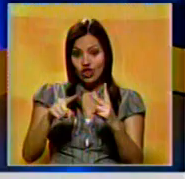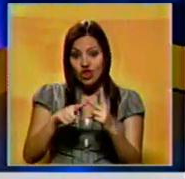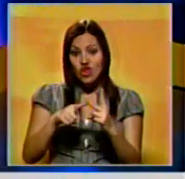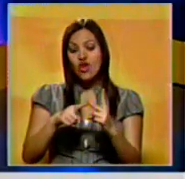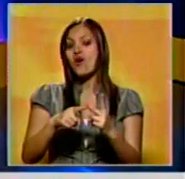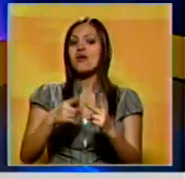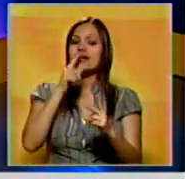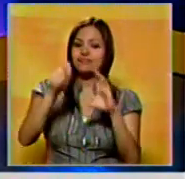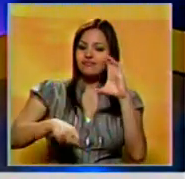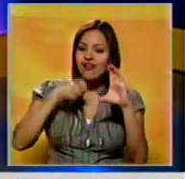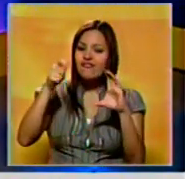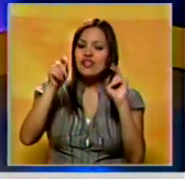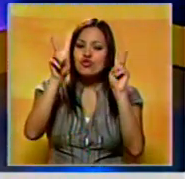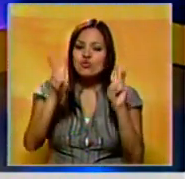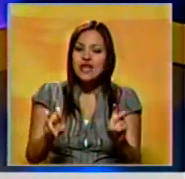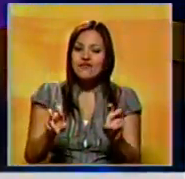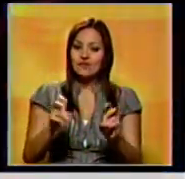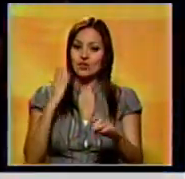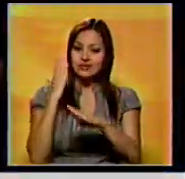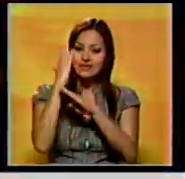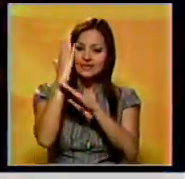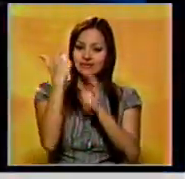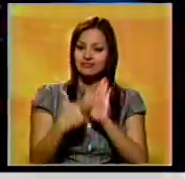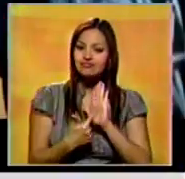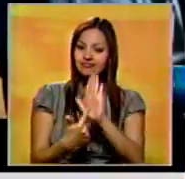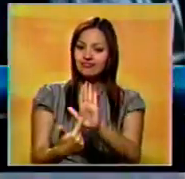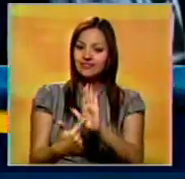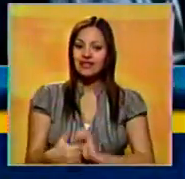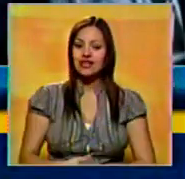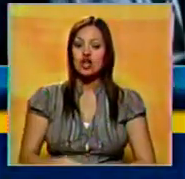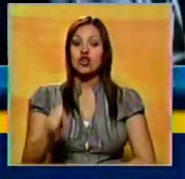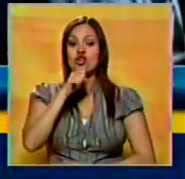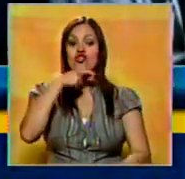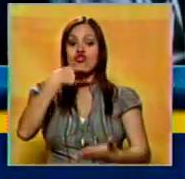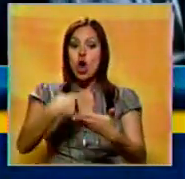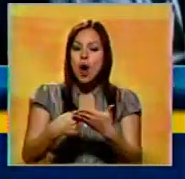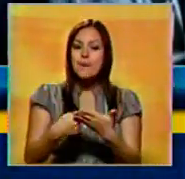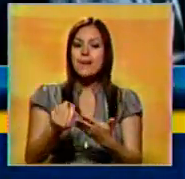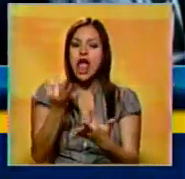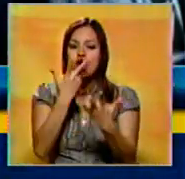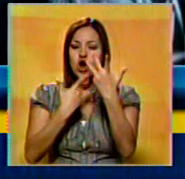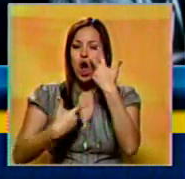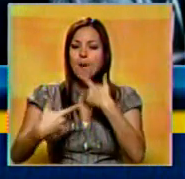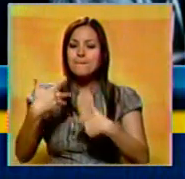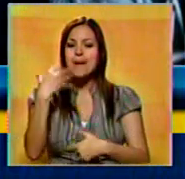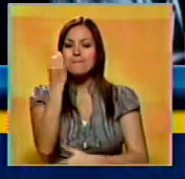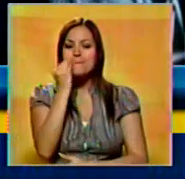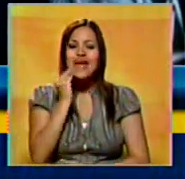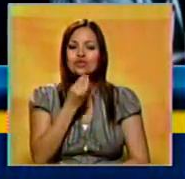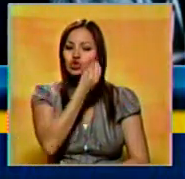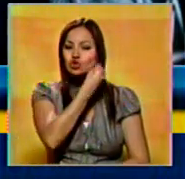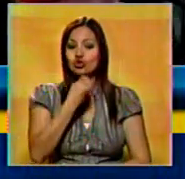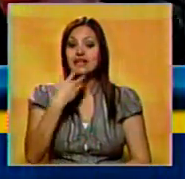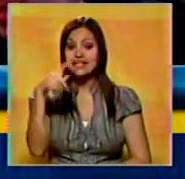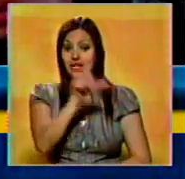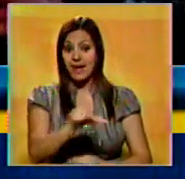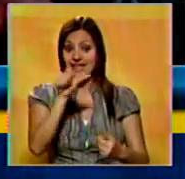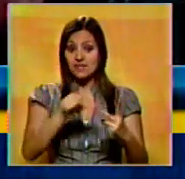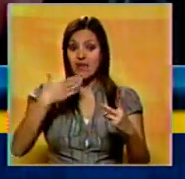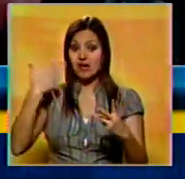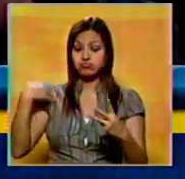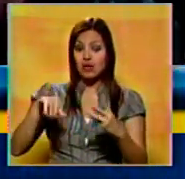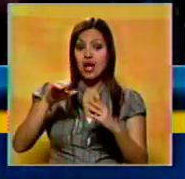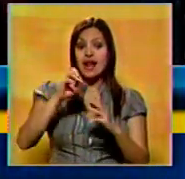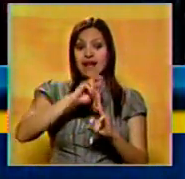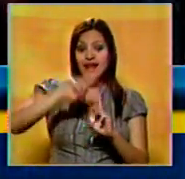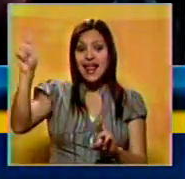dan un adelanto de su nuevo videoclip. La nueva producción titulada Comerte a Besos se mantiene desde hace varias semanas en el top